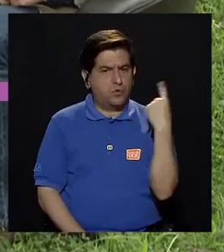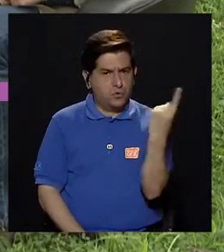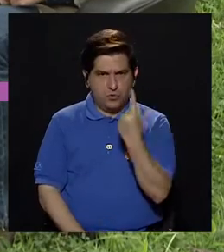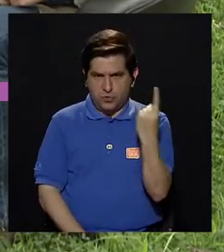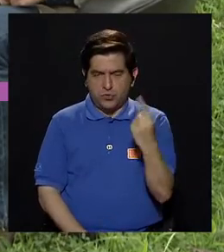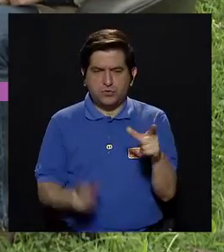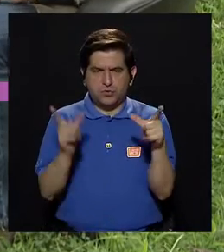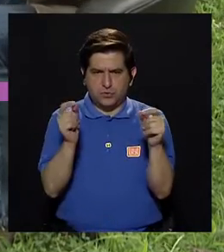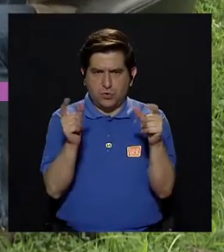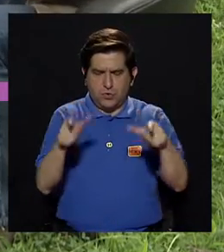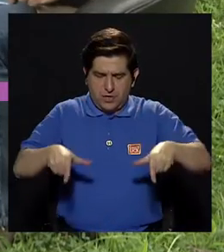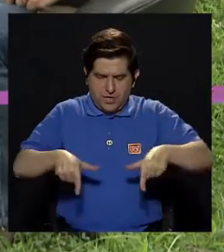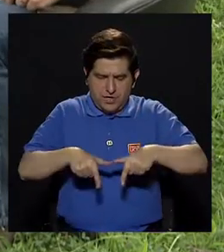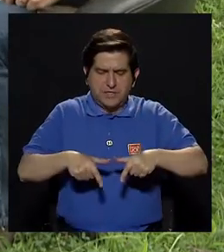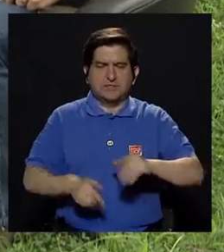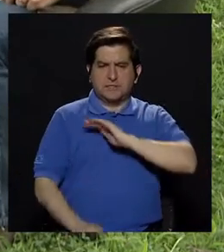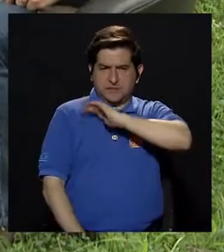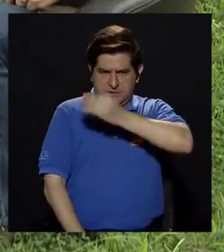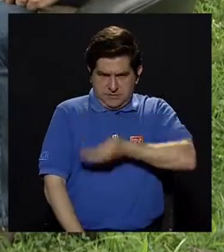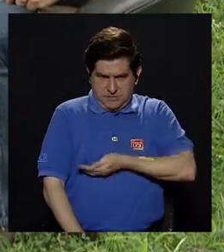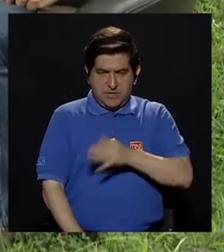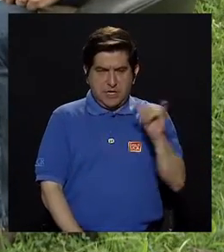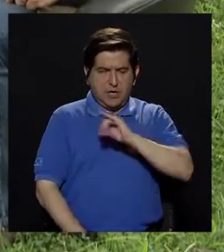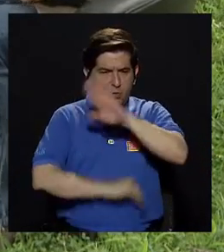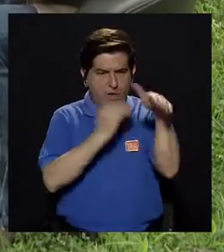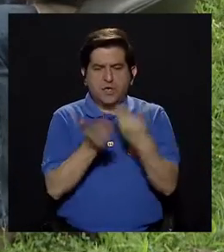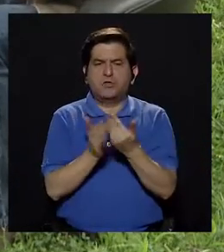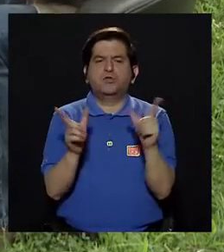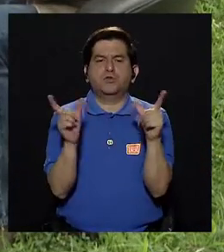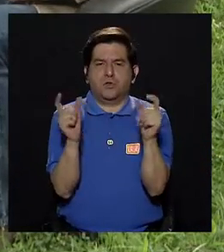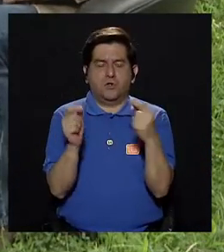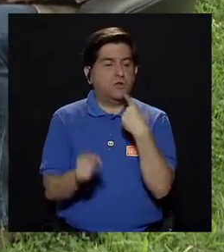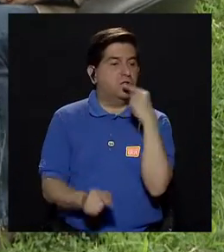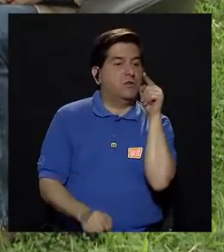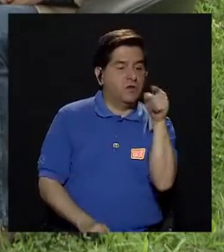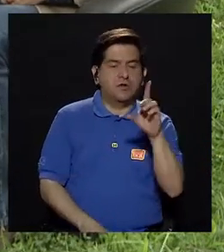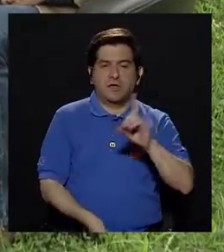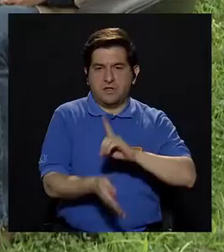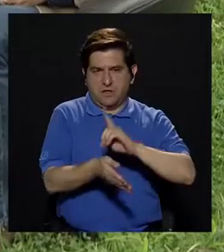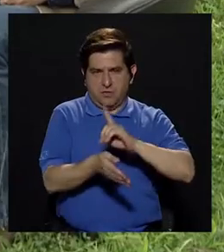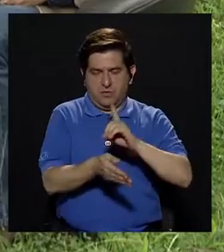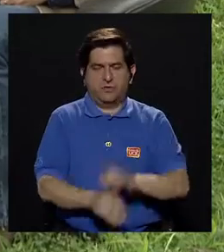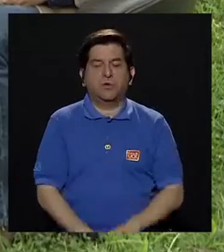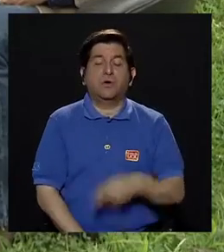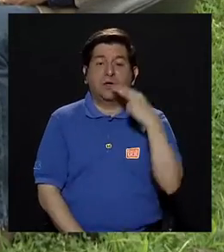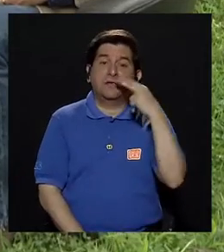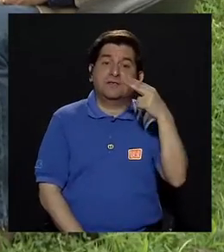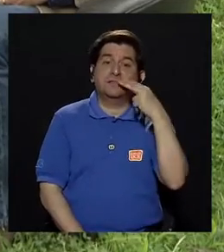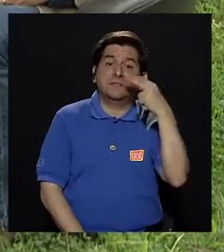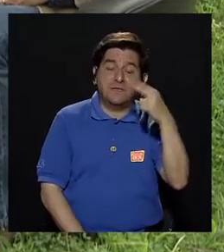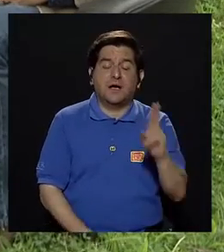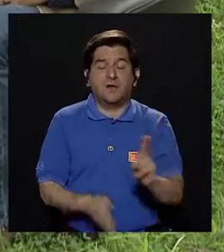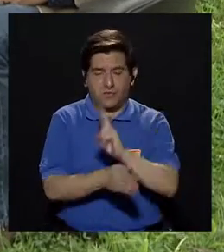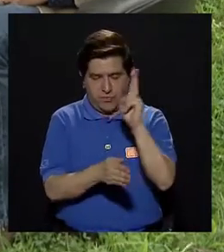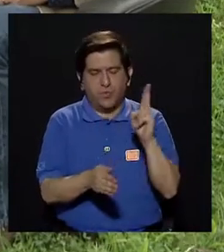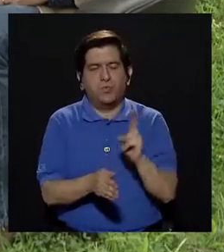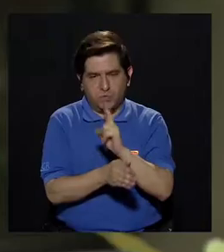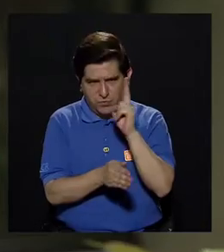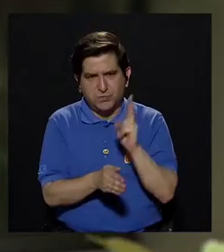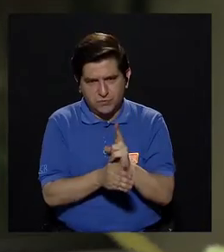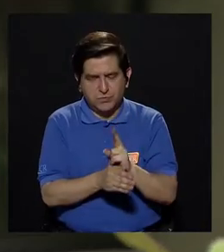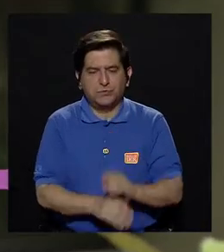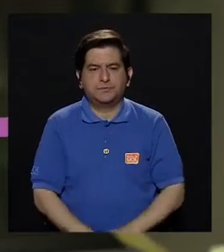solo para el cáncer de cérvix y mama, sino en general para el cáncer. De los que mencionó la doctora, por ejemplo, el cigarro, ¿verdad? El consumo de